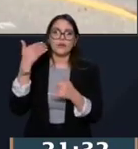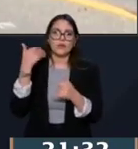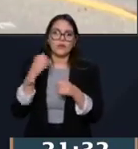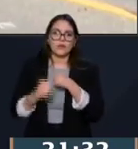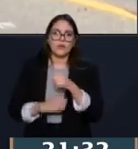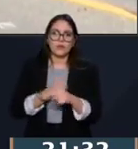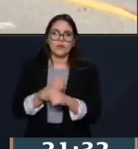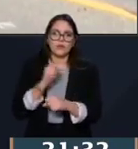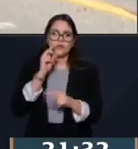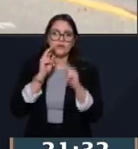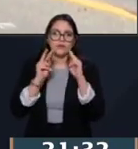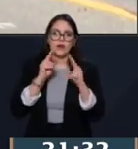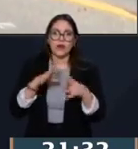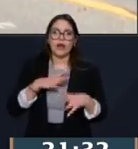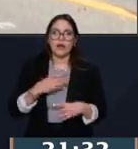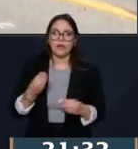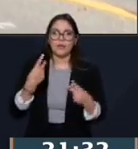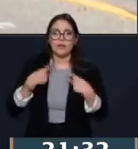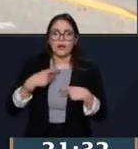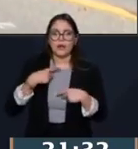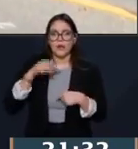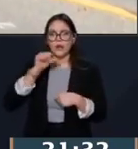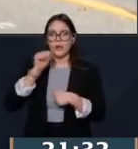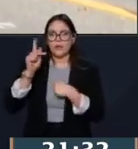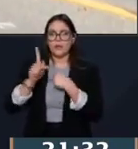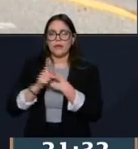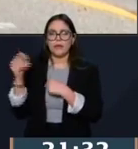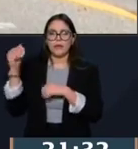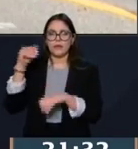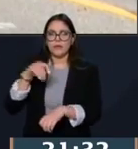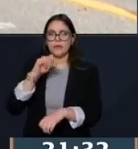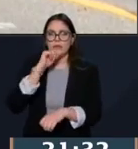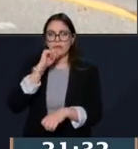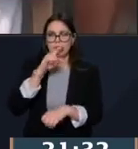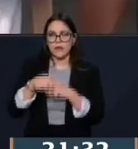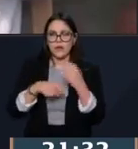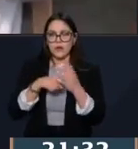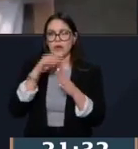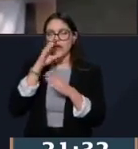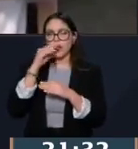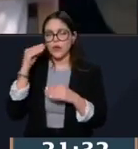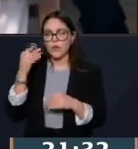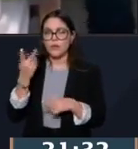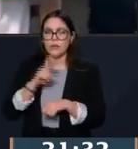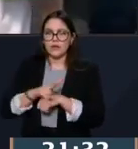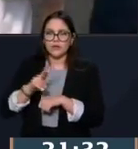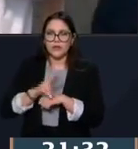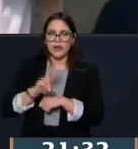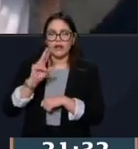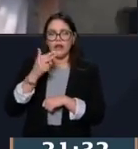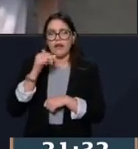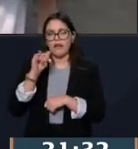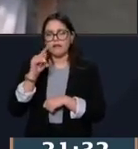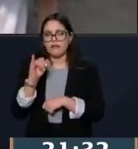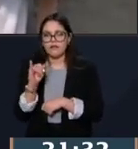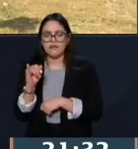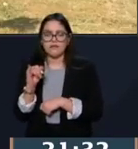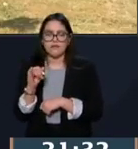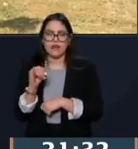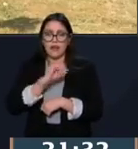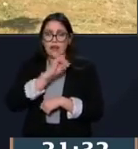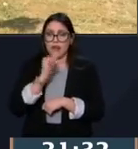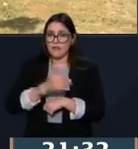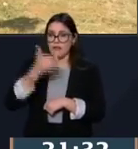una presencia de personas extranjeras de nuestro continente, ¿no? De Cuba, Venezuela, Haití, que no se había dado nunca en